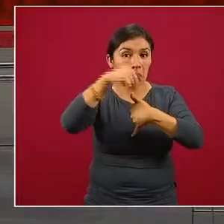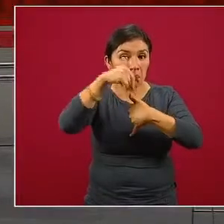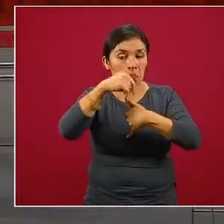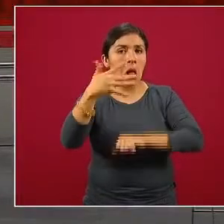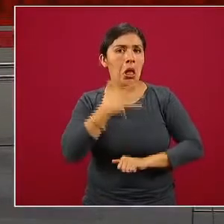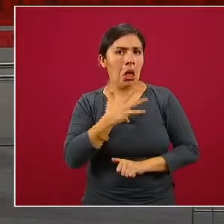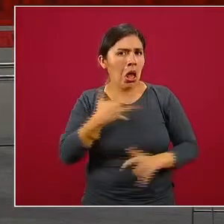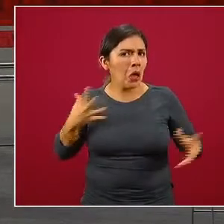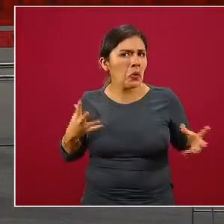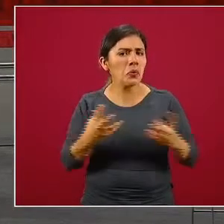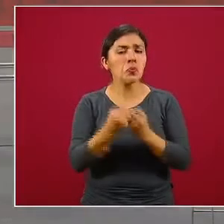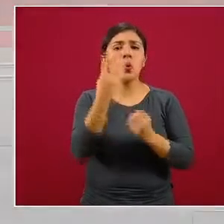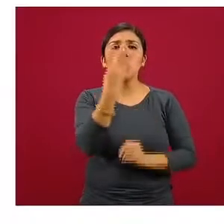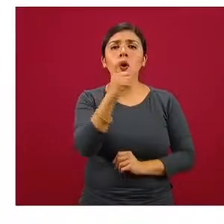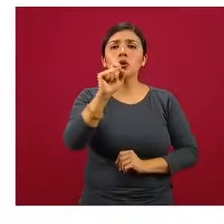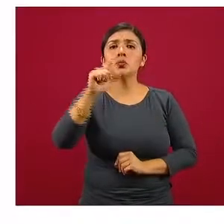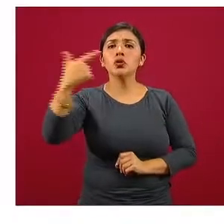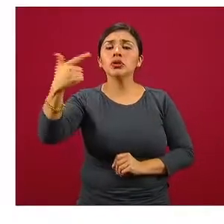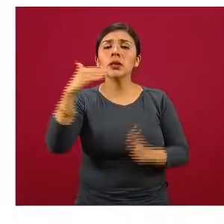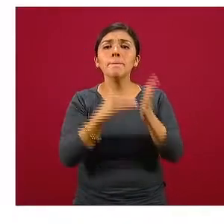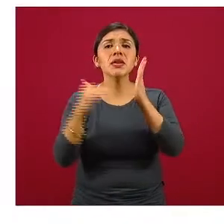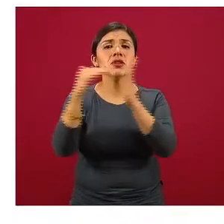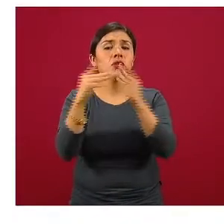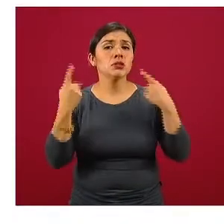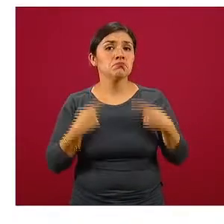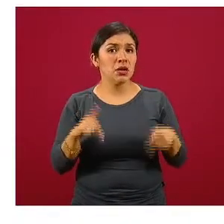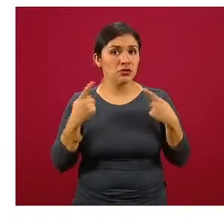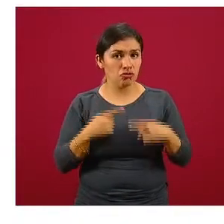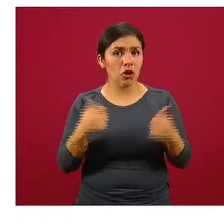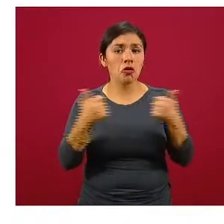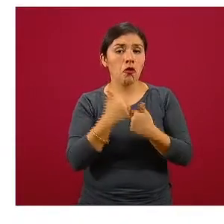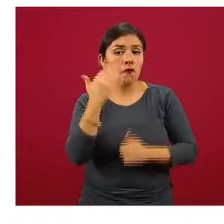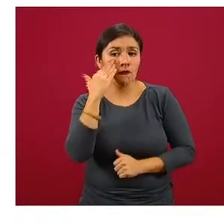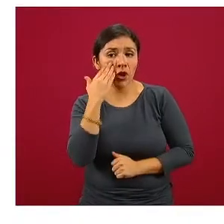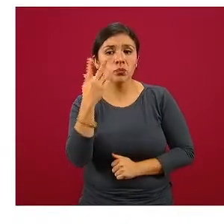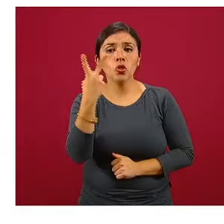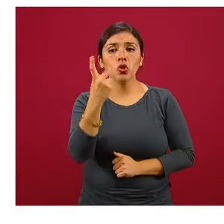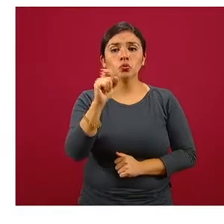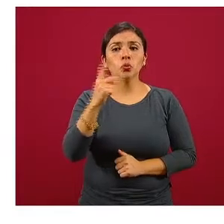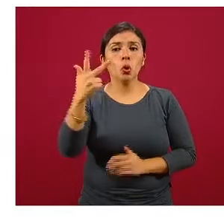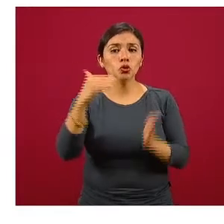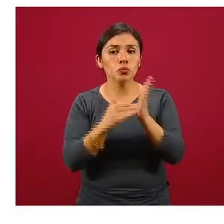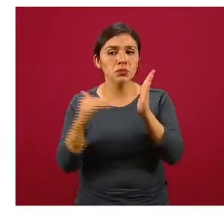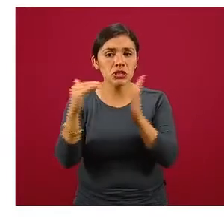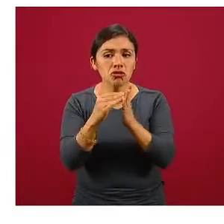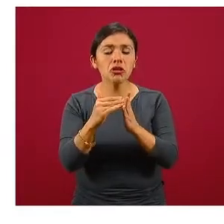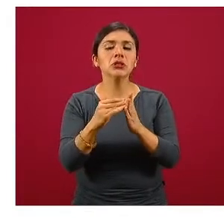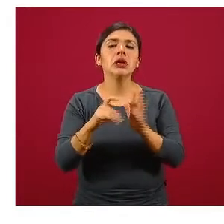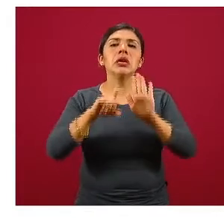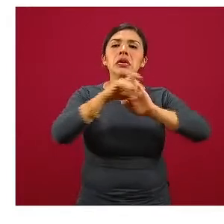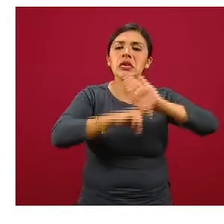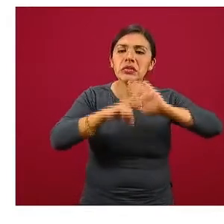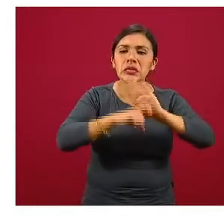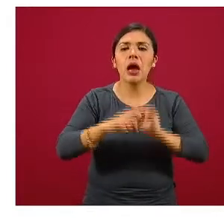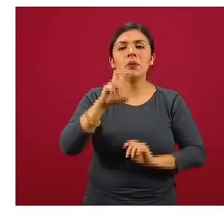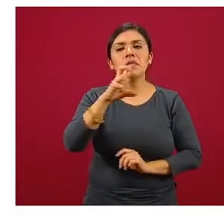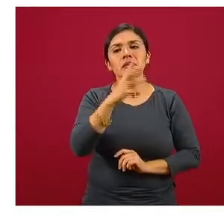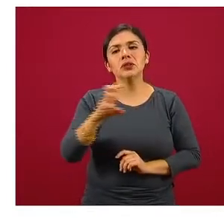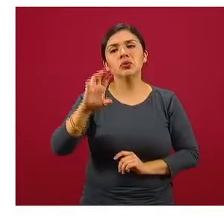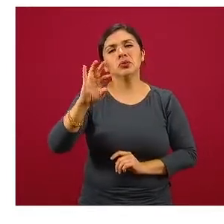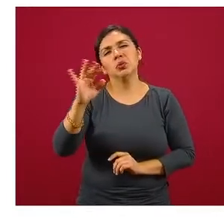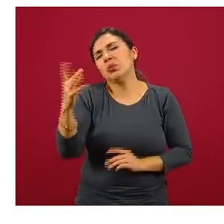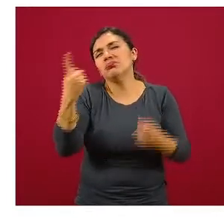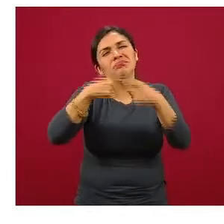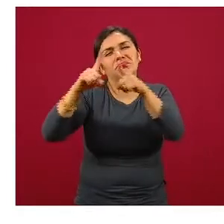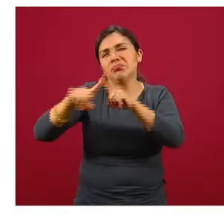llegado un total de 4.7 millones de personas, a través de Facebook 2.8 millones y así a través de diferentes